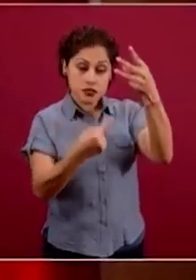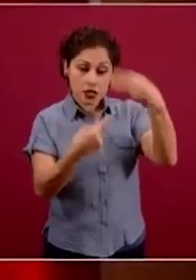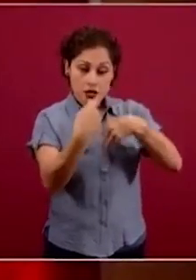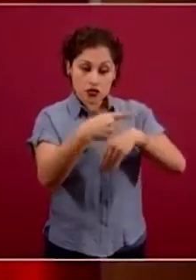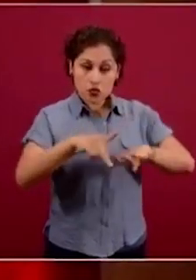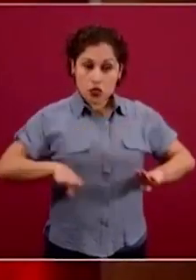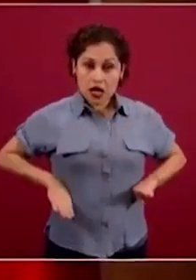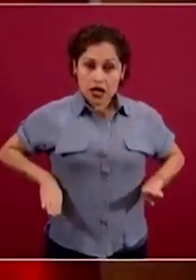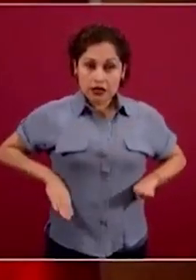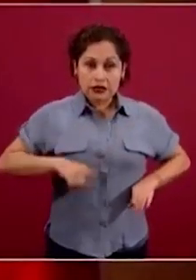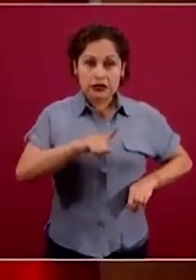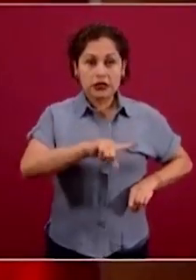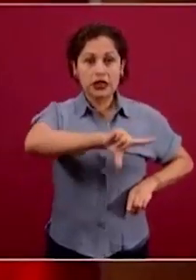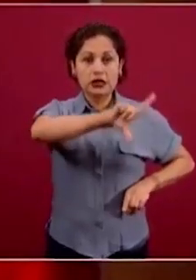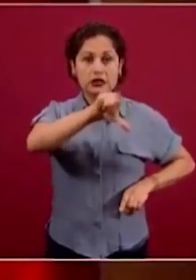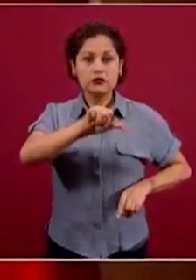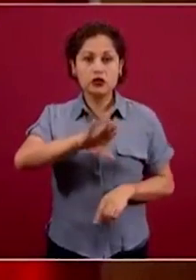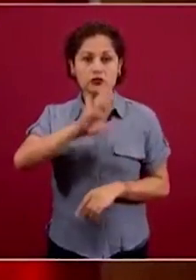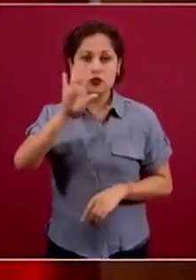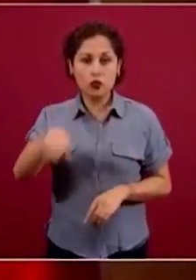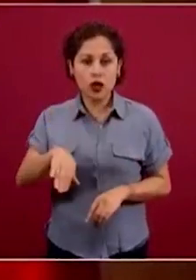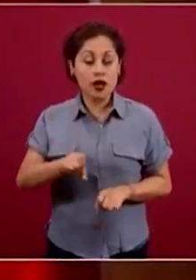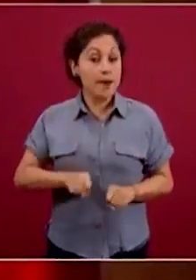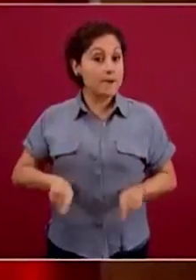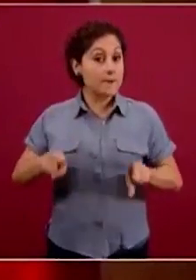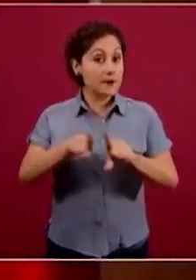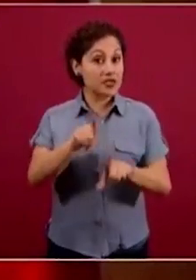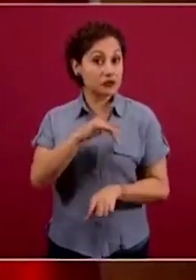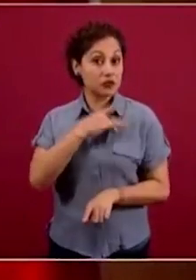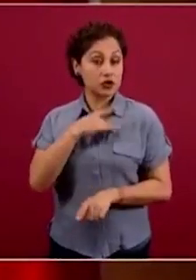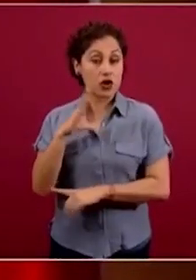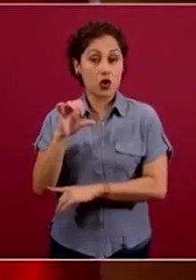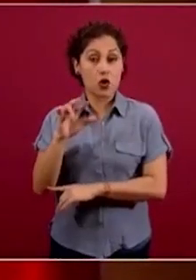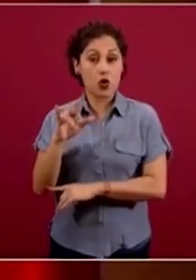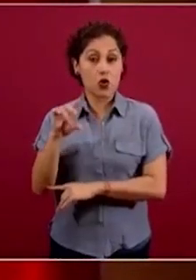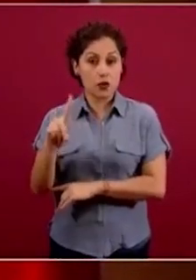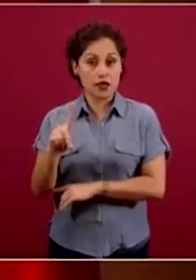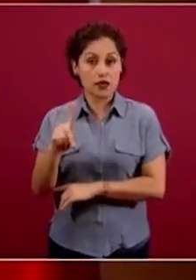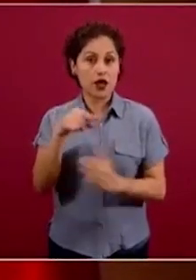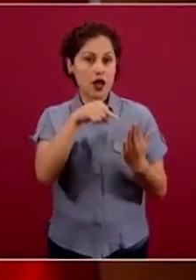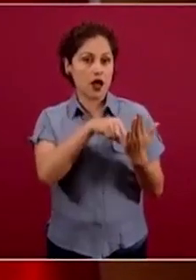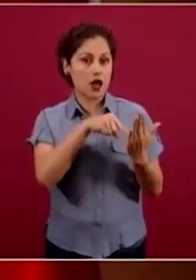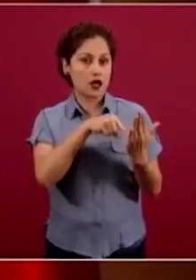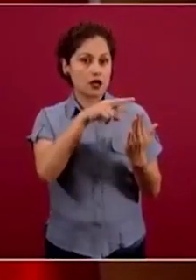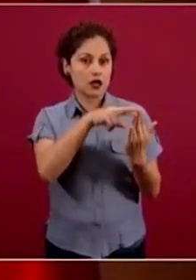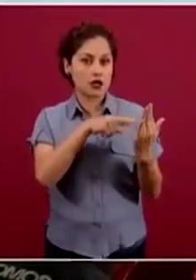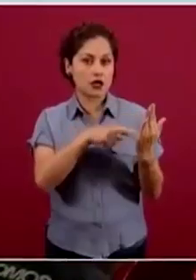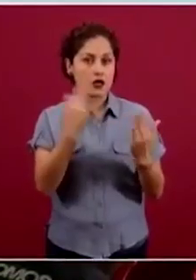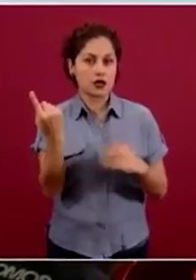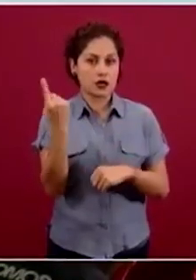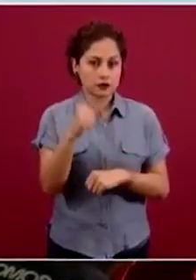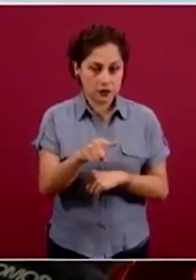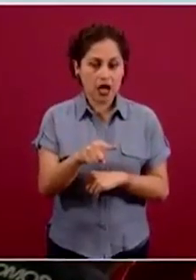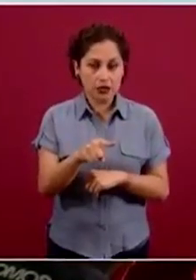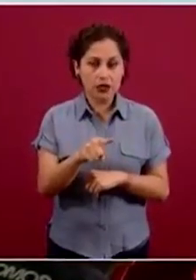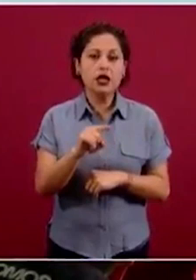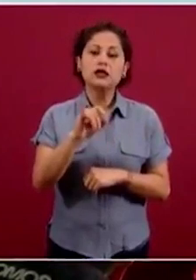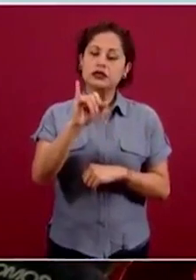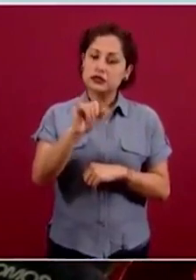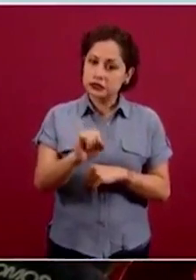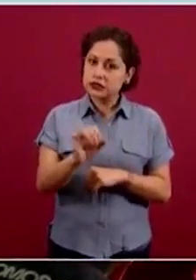son compatibles con kobe los comités de dictaminación es muy probable que finalmente dirán